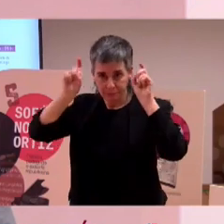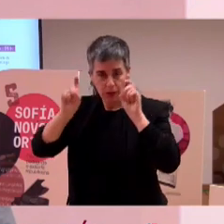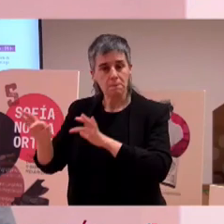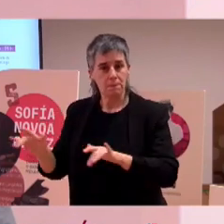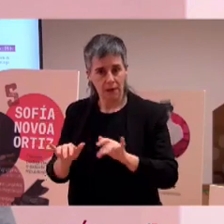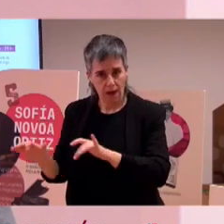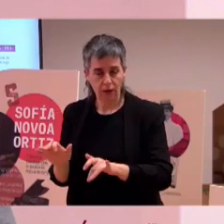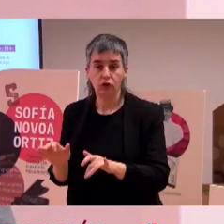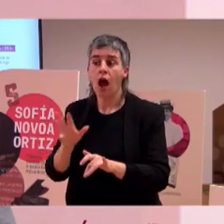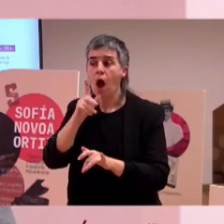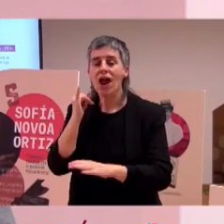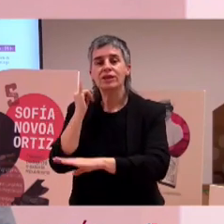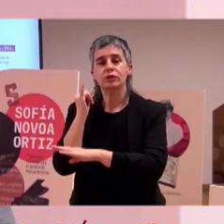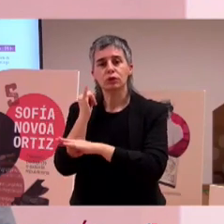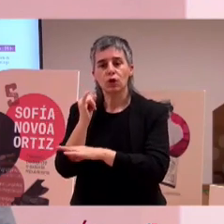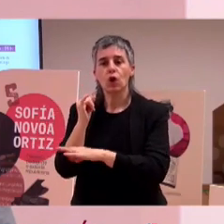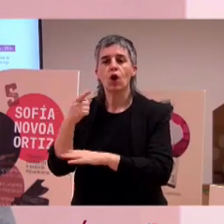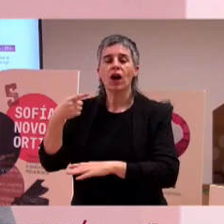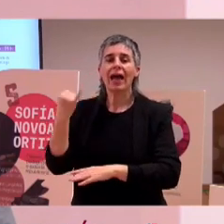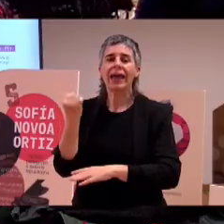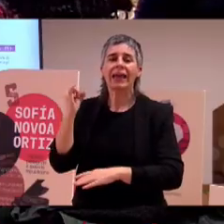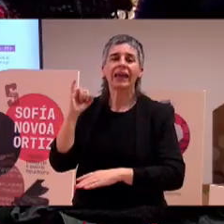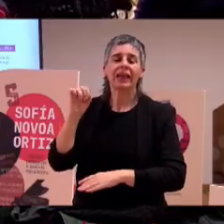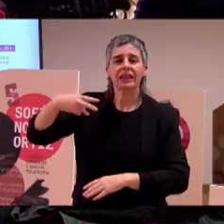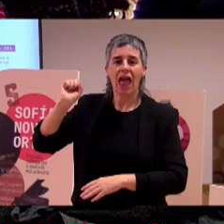Español Giner de los Ríos en Lisboa,